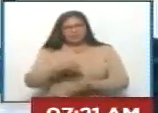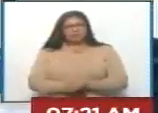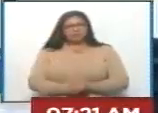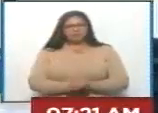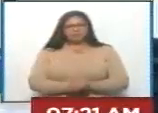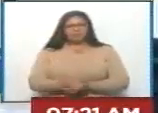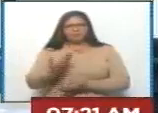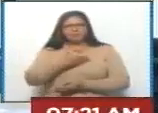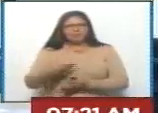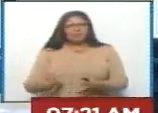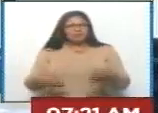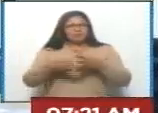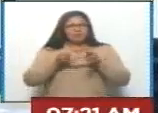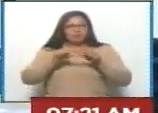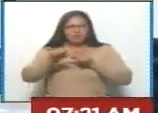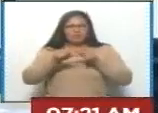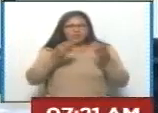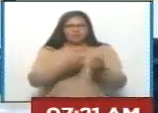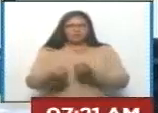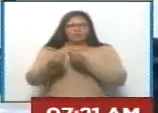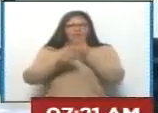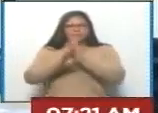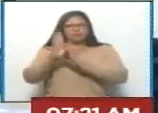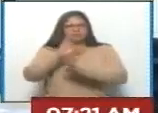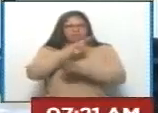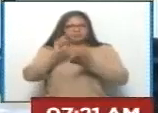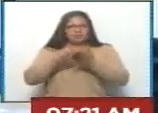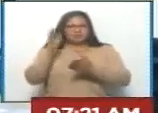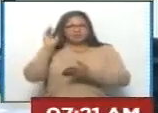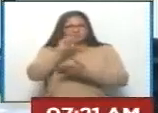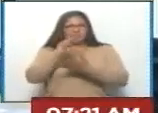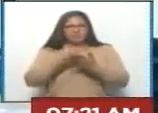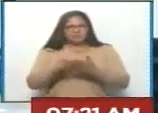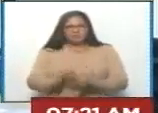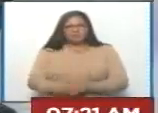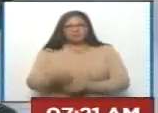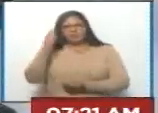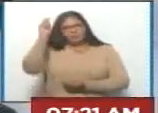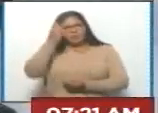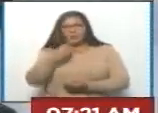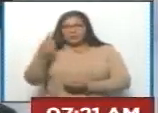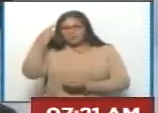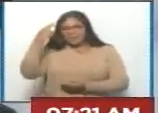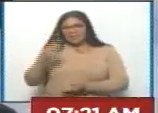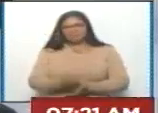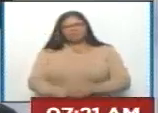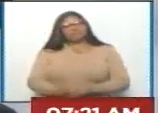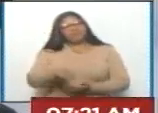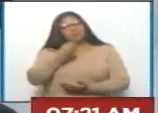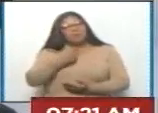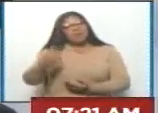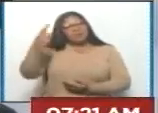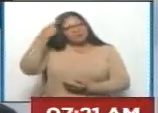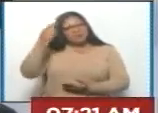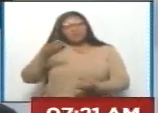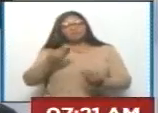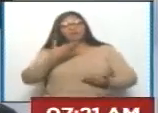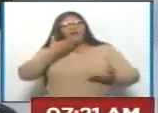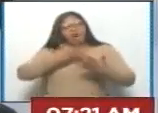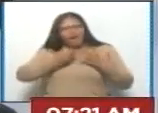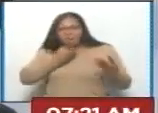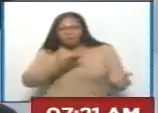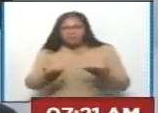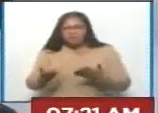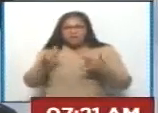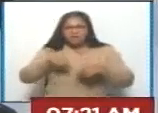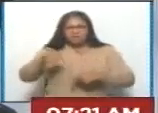presidente de la Comisión Permanente de Economía, Finanzas y Desarrollo Nacional de la Asamblea Nacional. Diputado, ¿cómo está? Buenos días. Buenos días. Bienvenido. Muchas gracias por la invitación